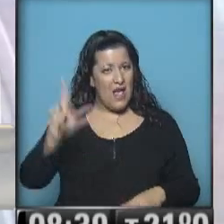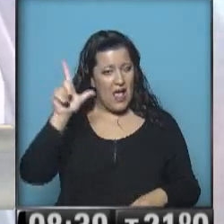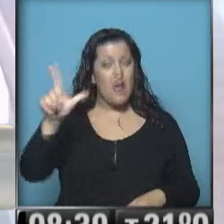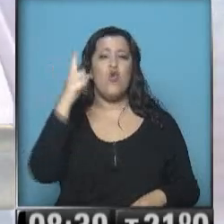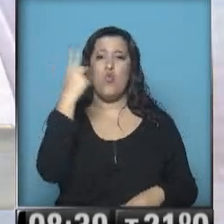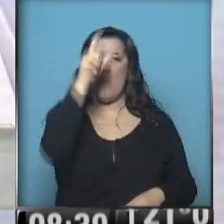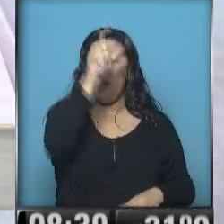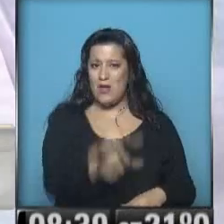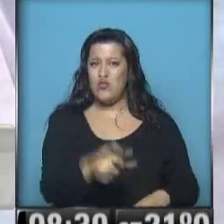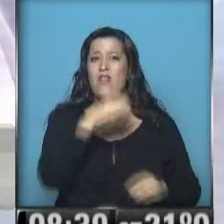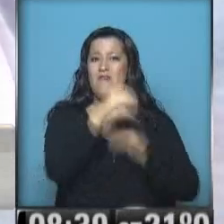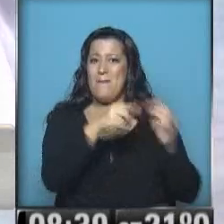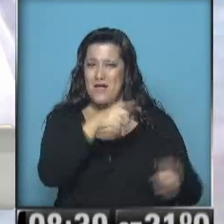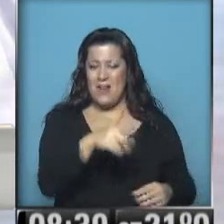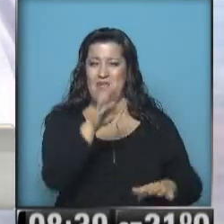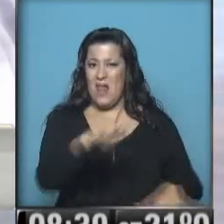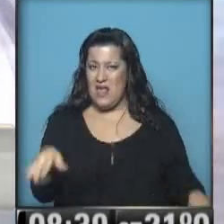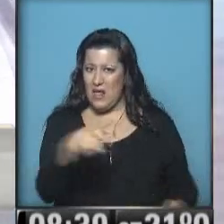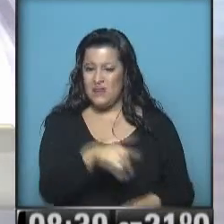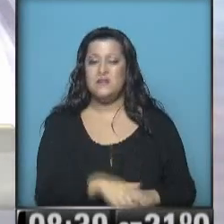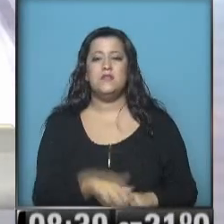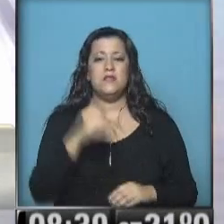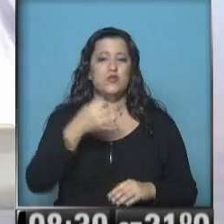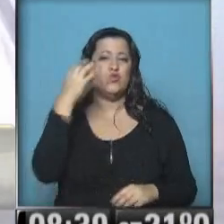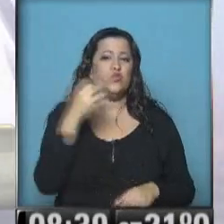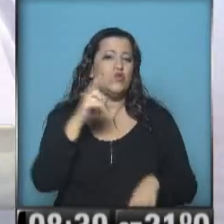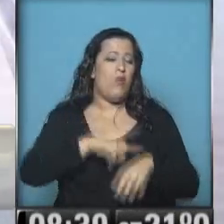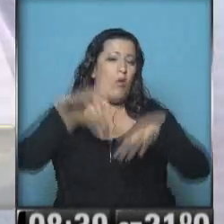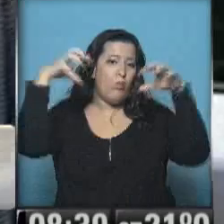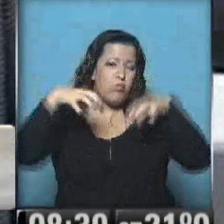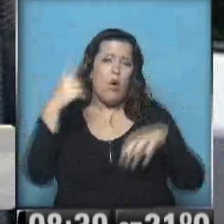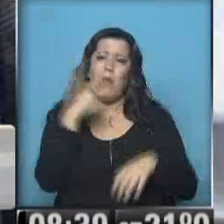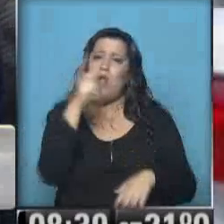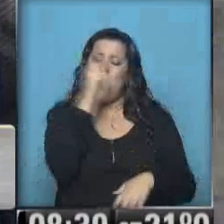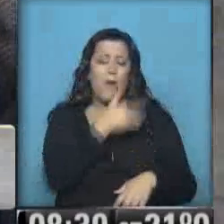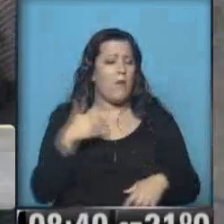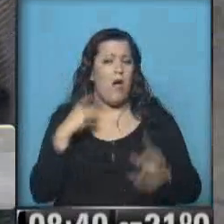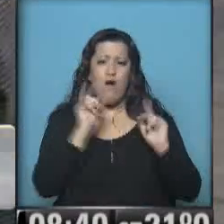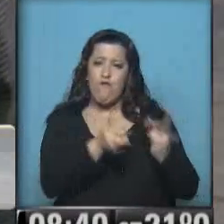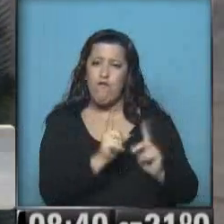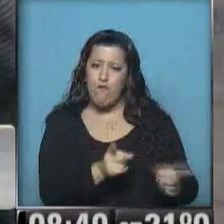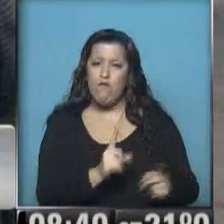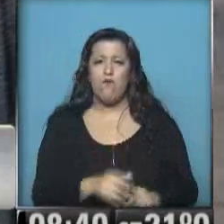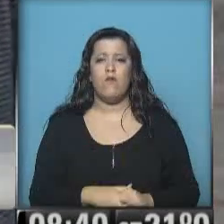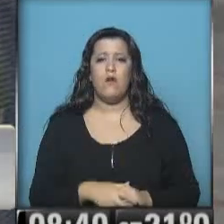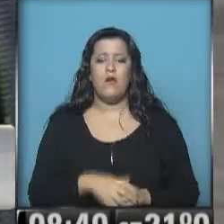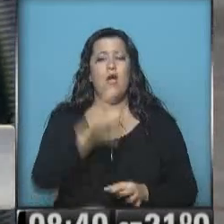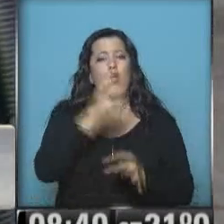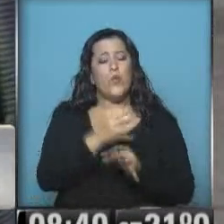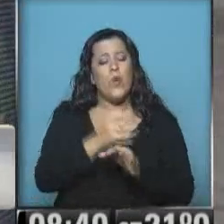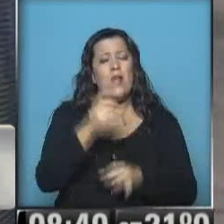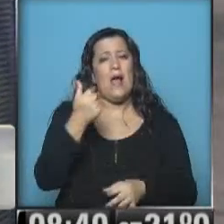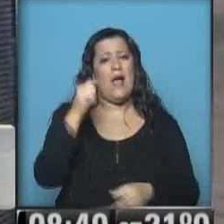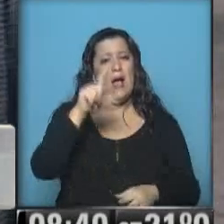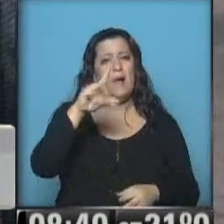daniel claro el ur decisional va a llover pero los padres como corresponde no se mueven de este lugar del colegio juan bautista alberdi